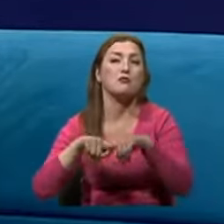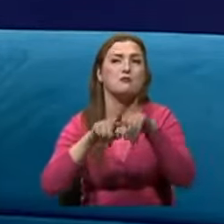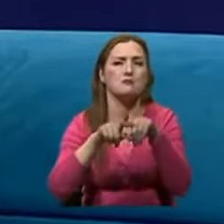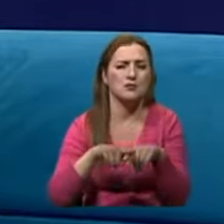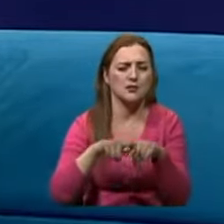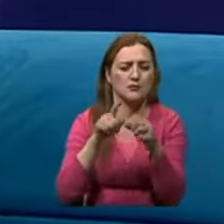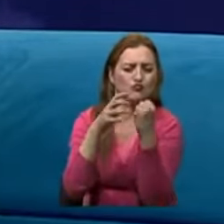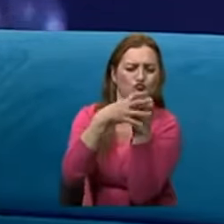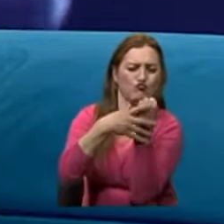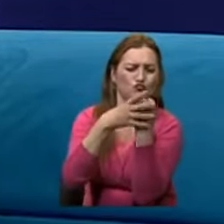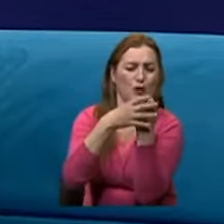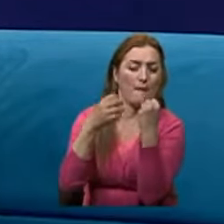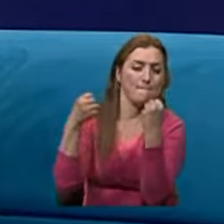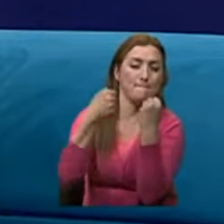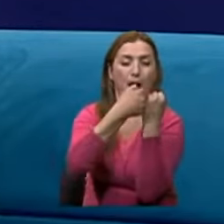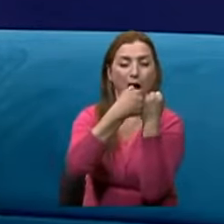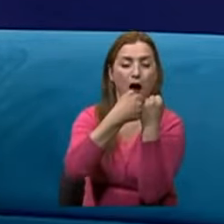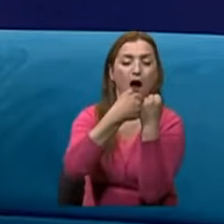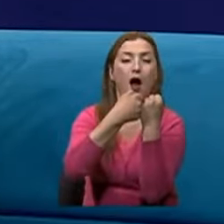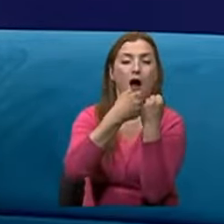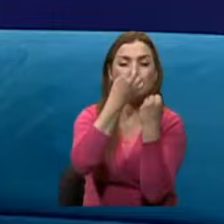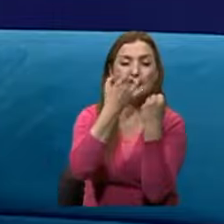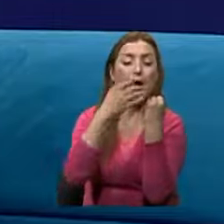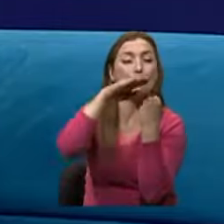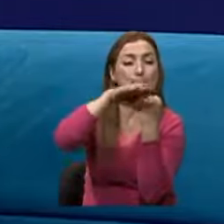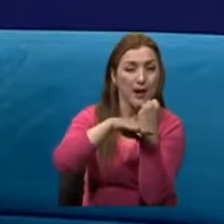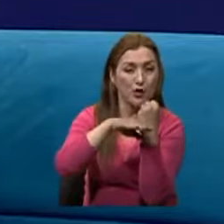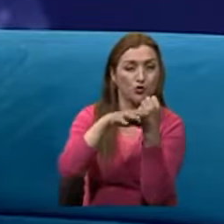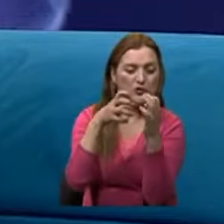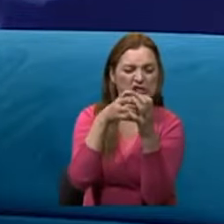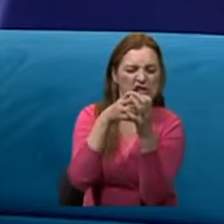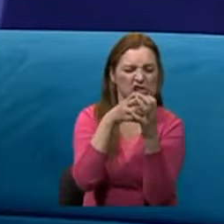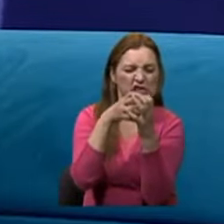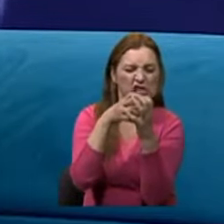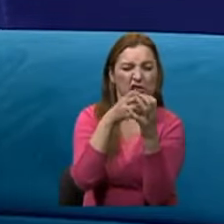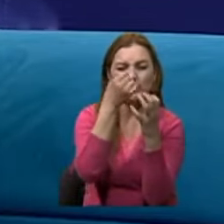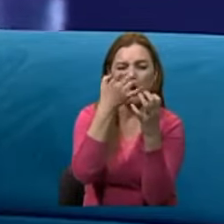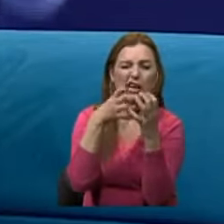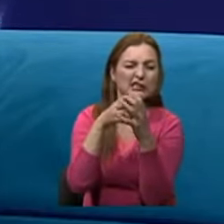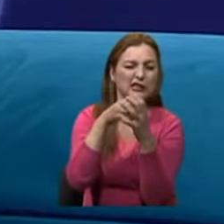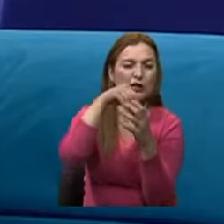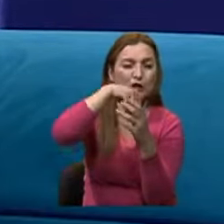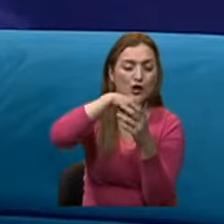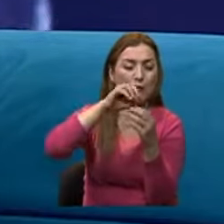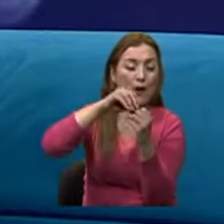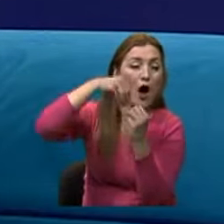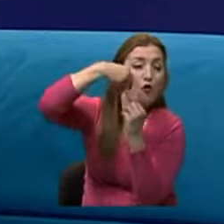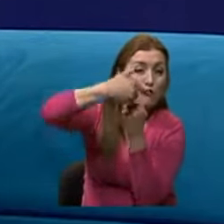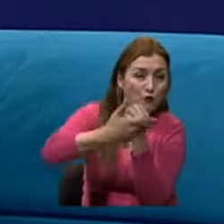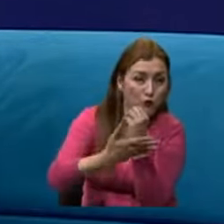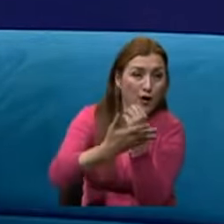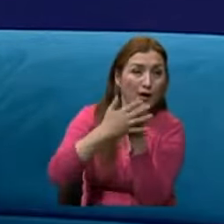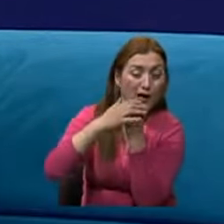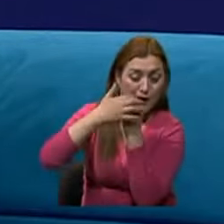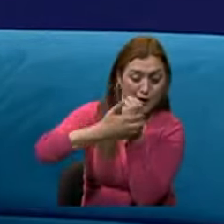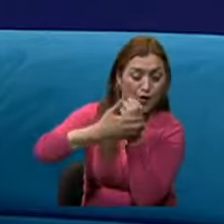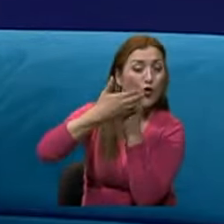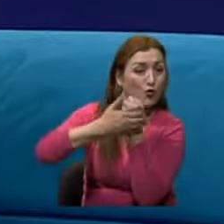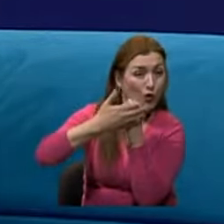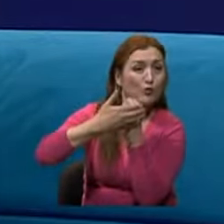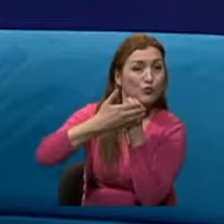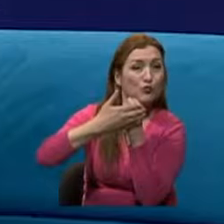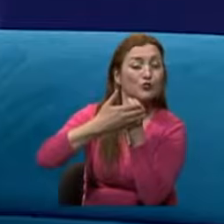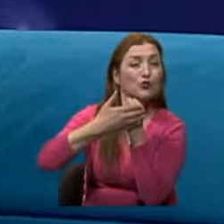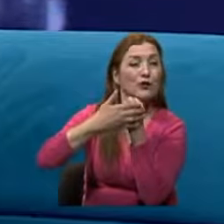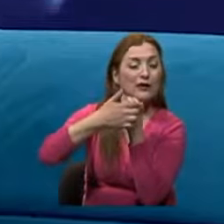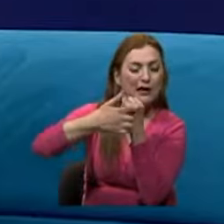cabeza del fémur sangran menos, porque la sangre se queda contenida. Y las fracturas que afectan a la parte de afuera de la bola, es decir, las que están por debajo del